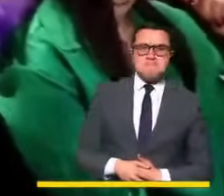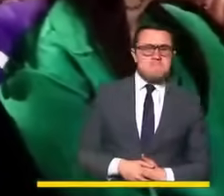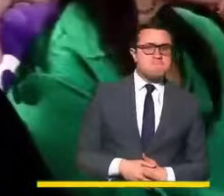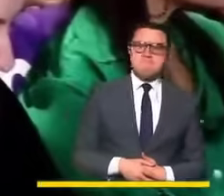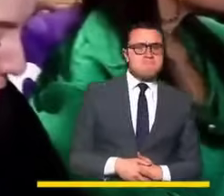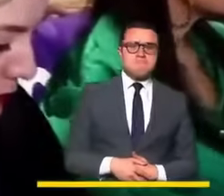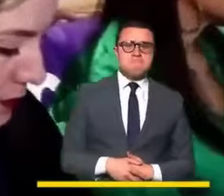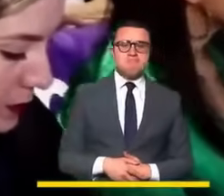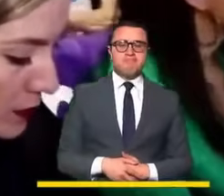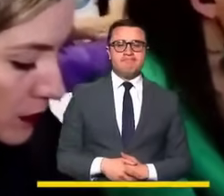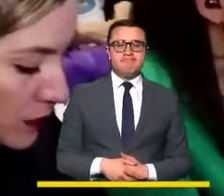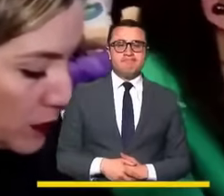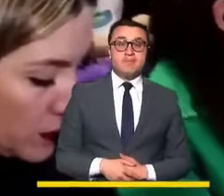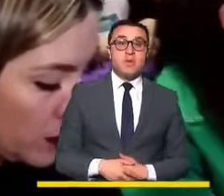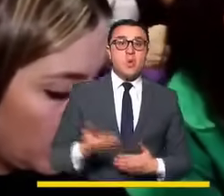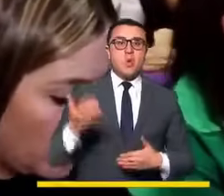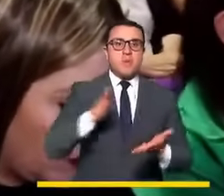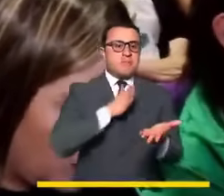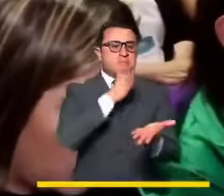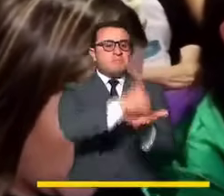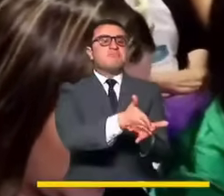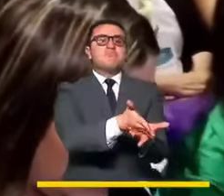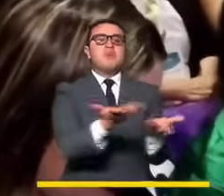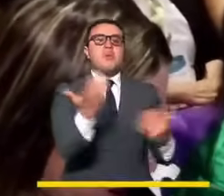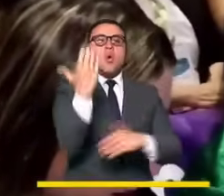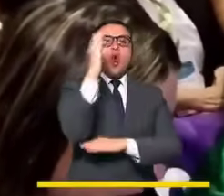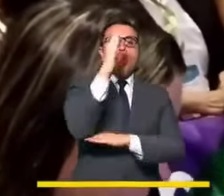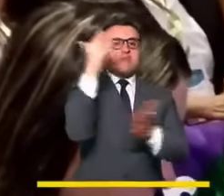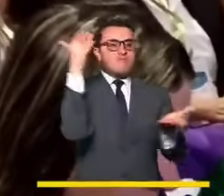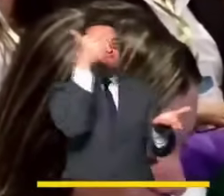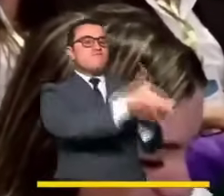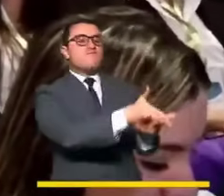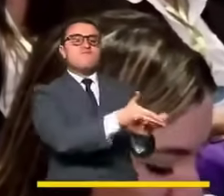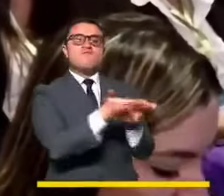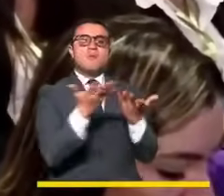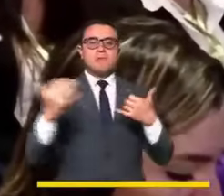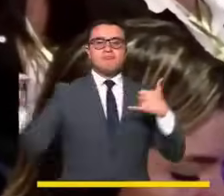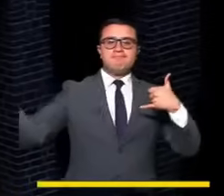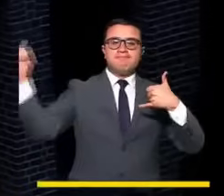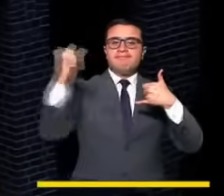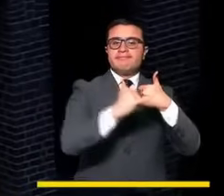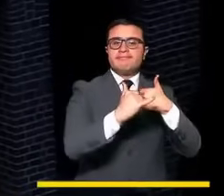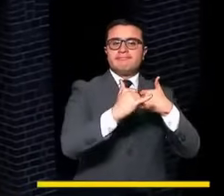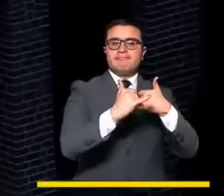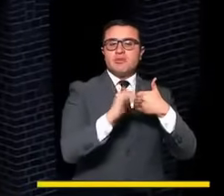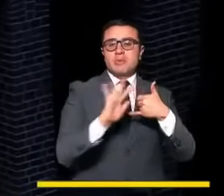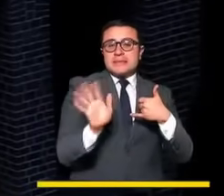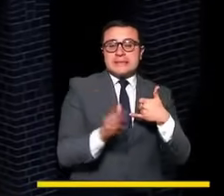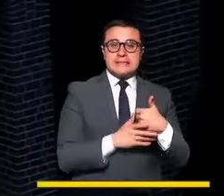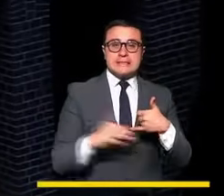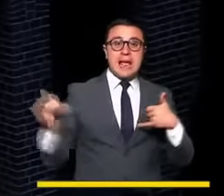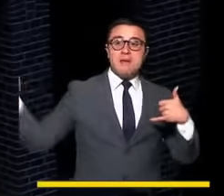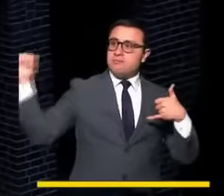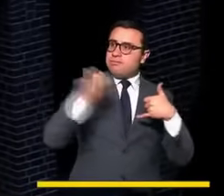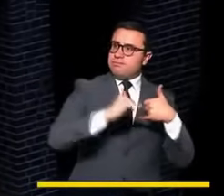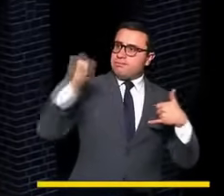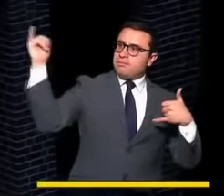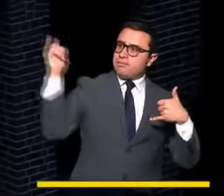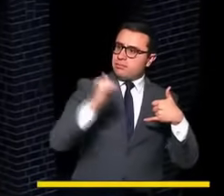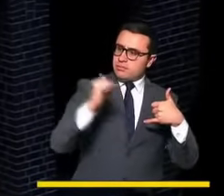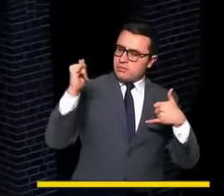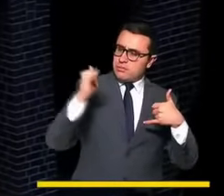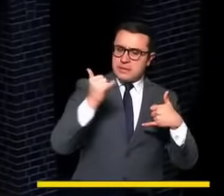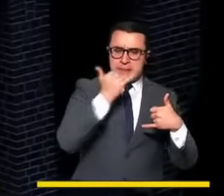A Colombia se llega por vía aérea, no hay otra forma. Y si es vía aérea, entonces, ¿qué pasa con